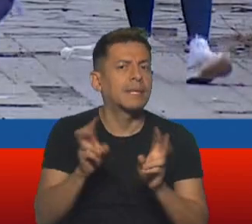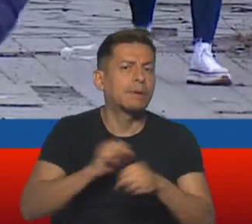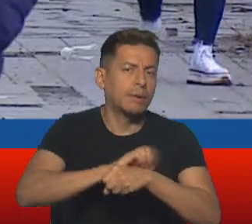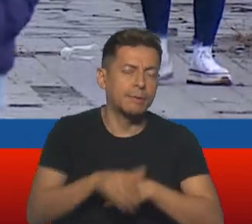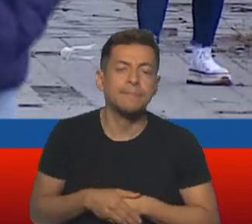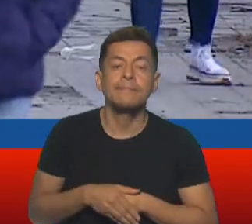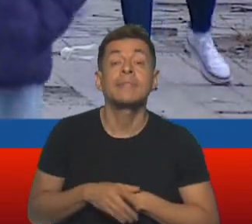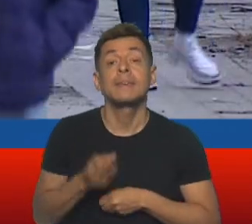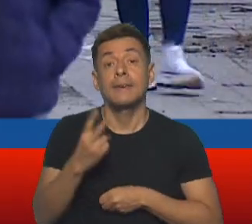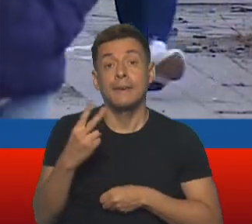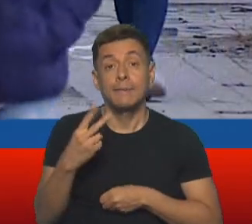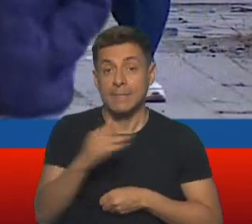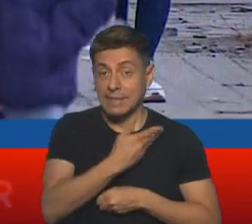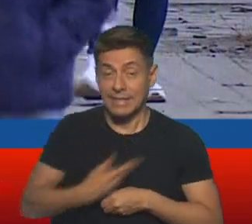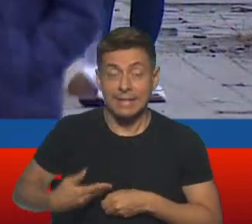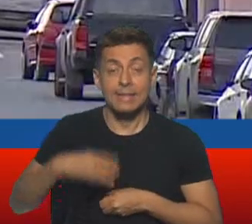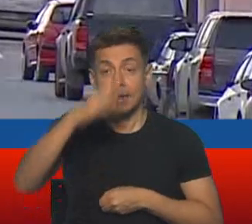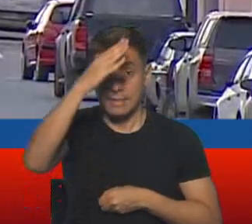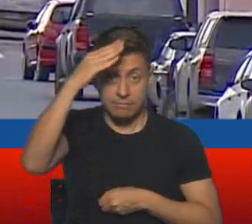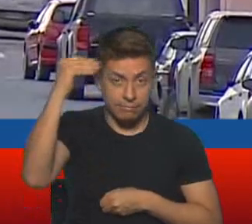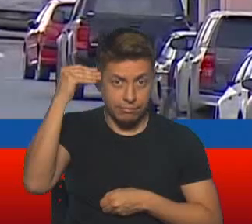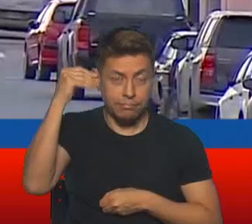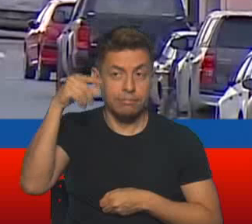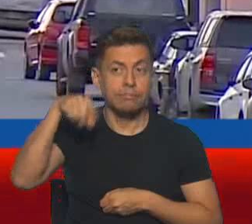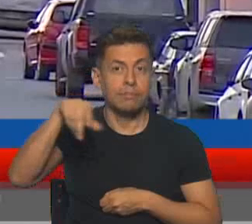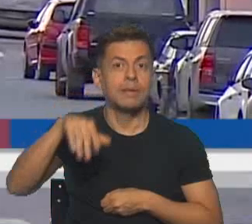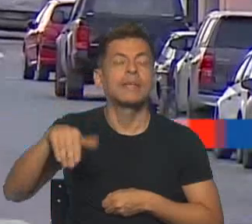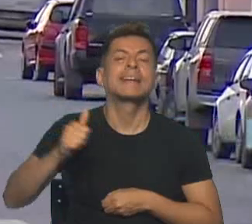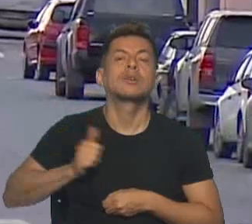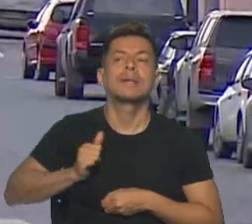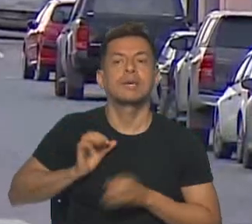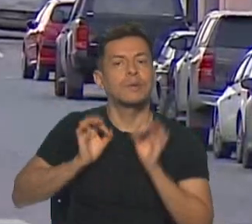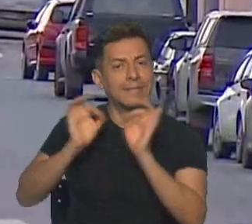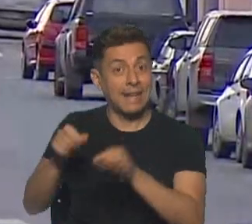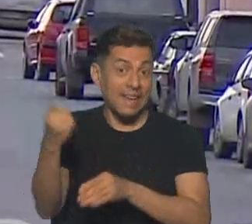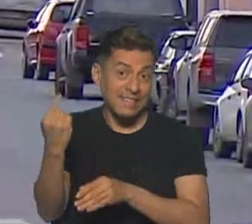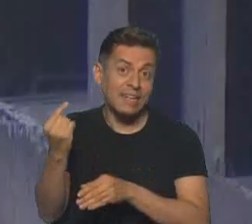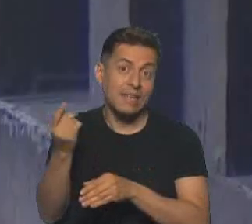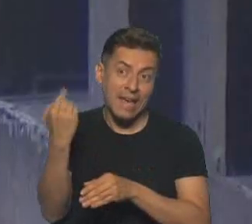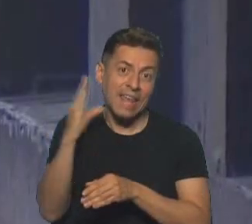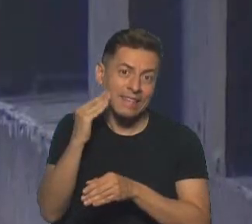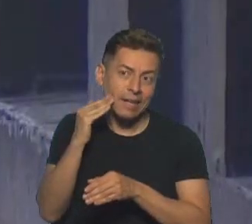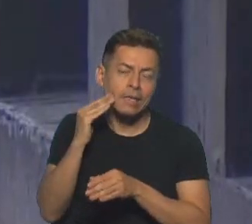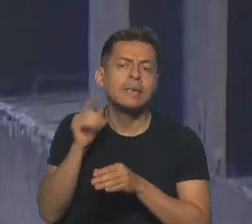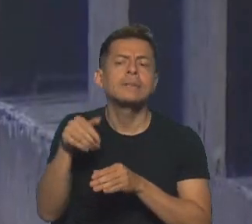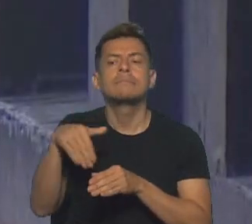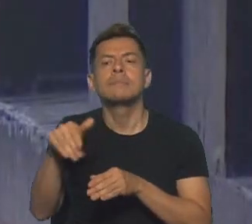su parte, la vicepresidenta Cristina Fernández de Kirchner arribó a la ciudad de Río Gallegos ayer por la tarde y se espera que emita su voto